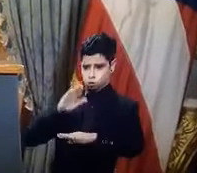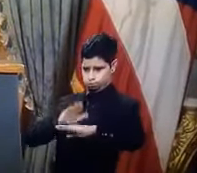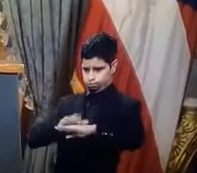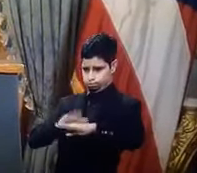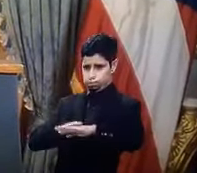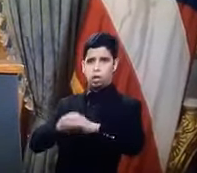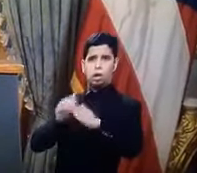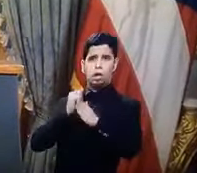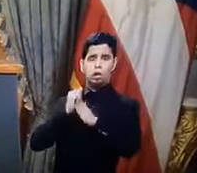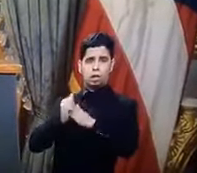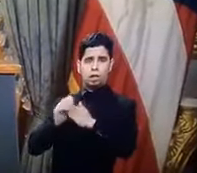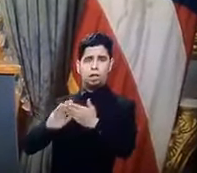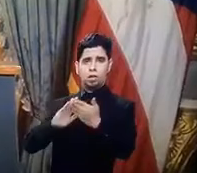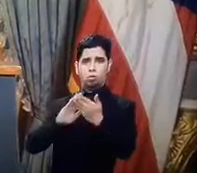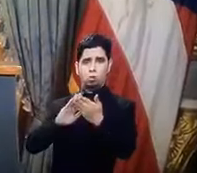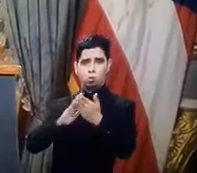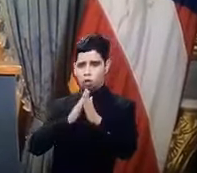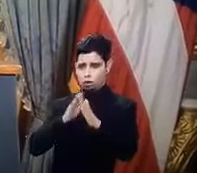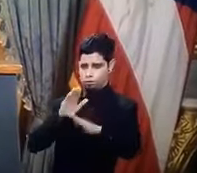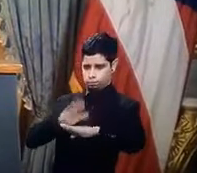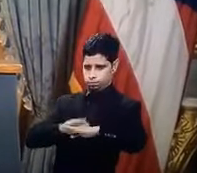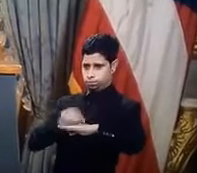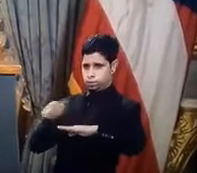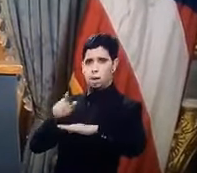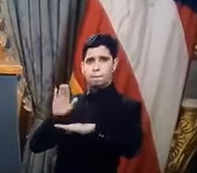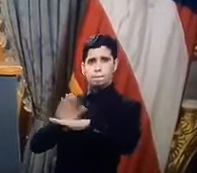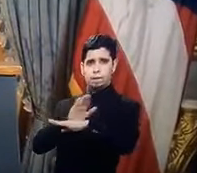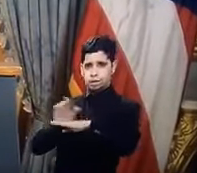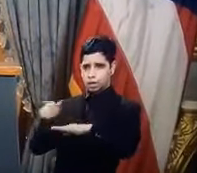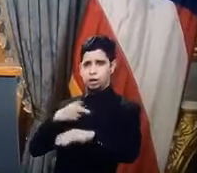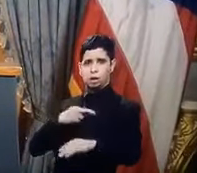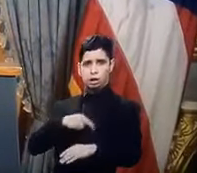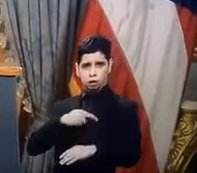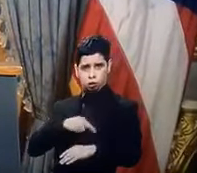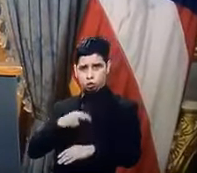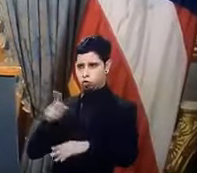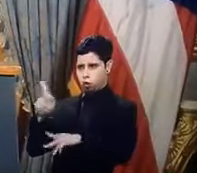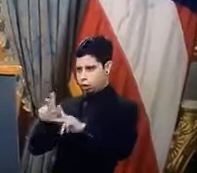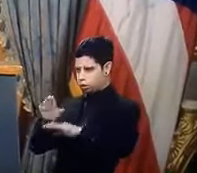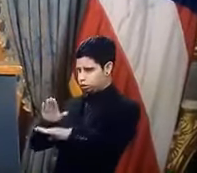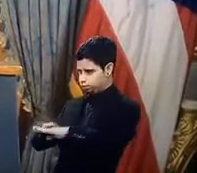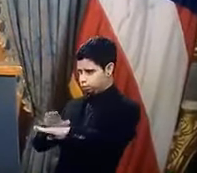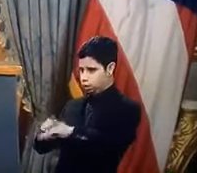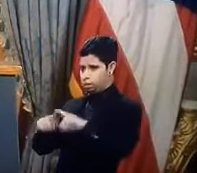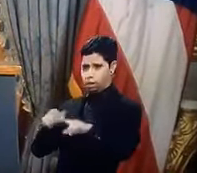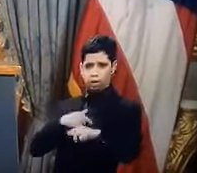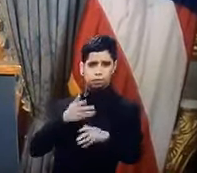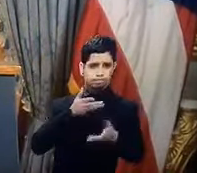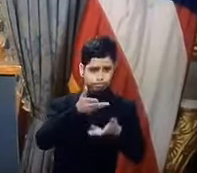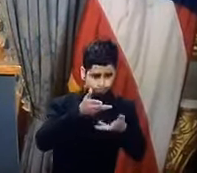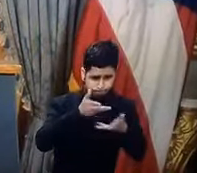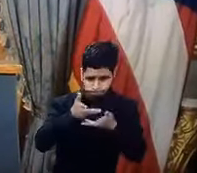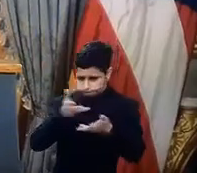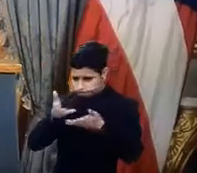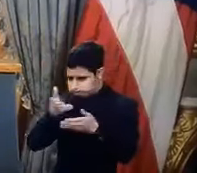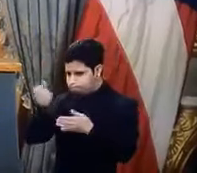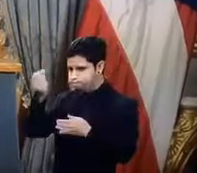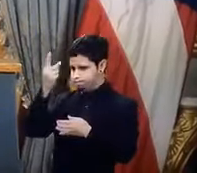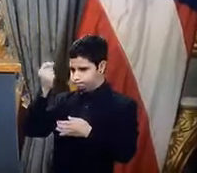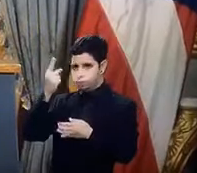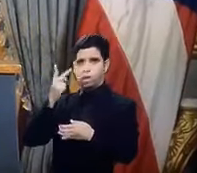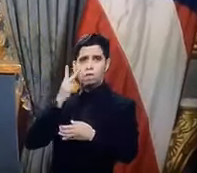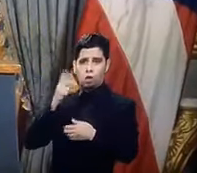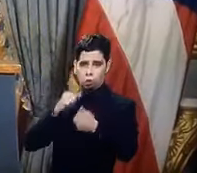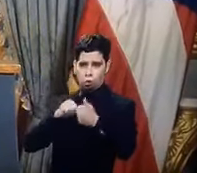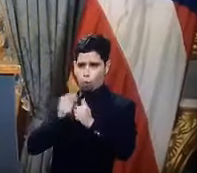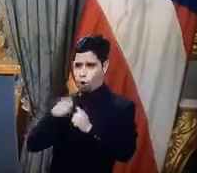líderes comunitarios, empresariales, cívicos y religiosos, para escuchar directamente su sentir y conocer las aportaciones